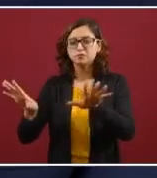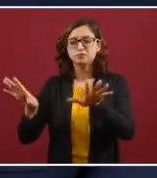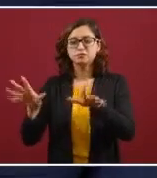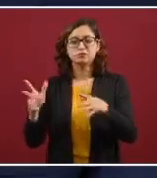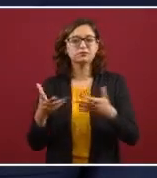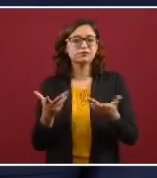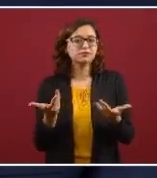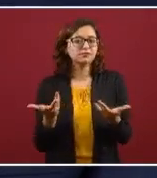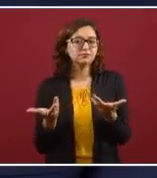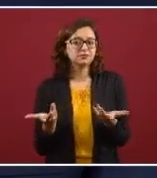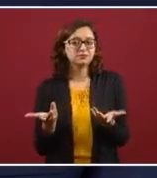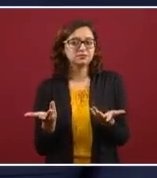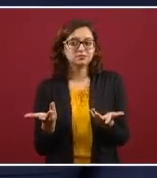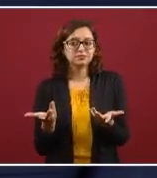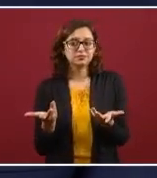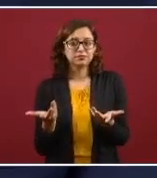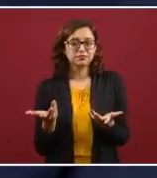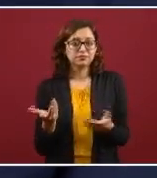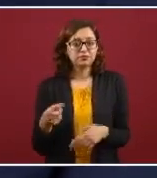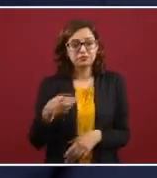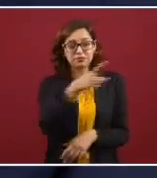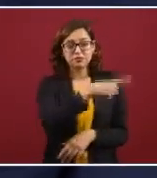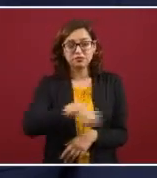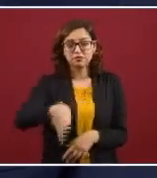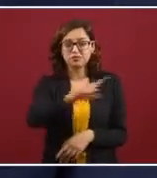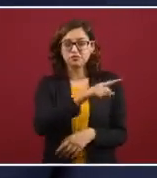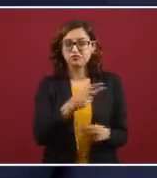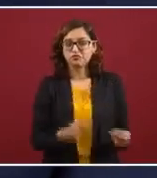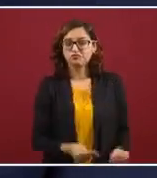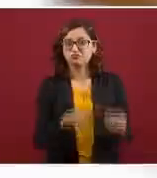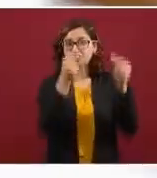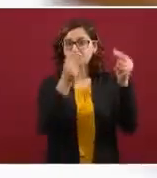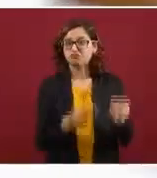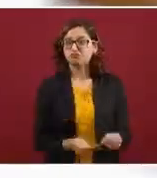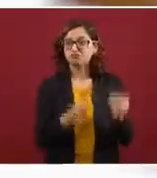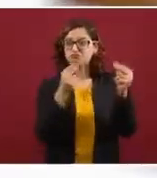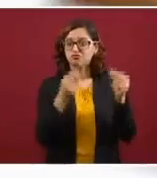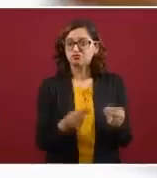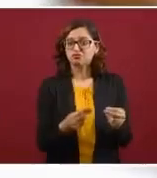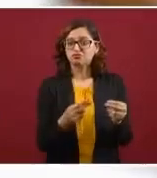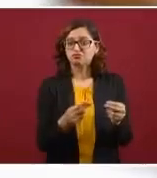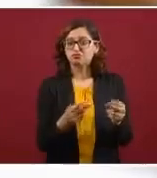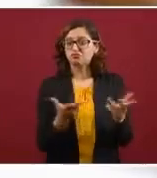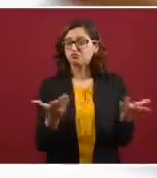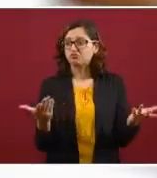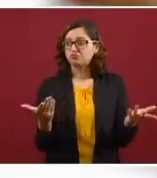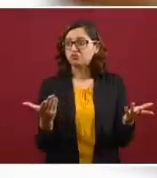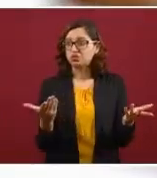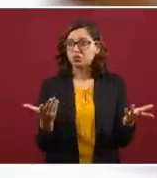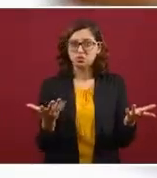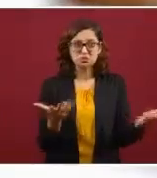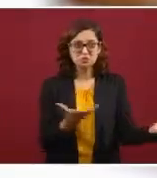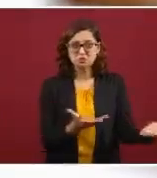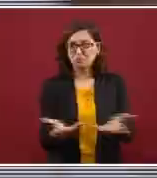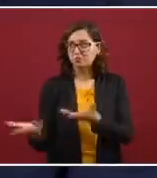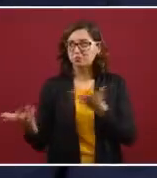pues es una manera de aislar a estos grupos. Ya no hay consumidores